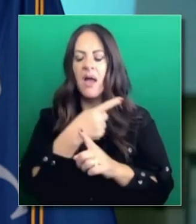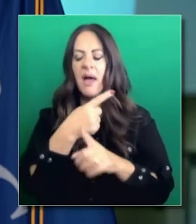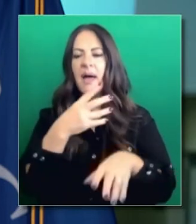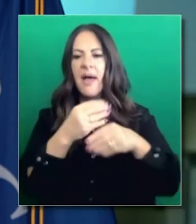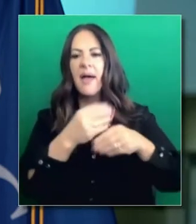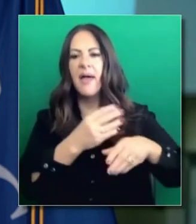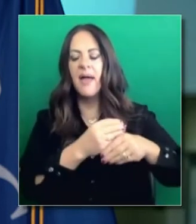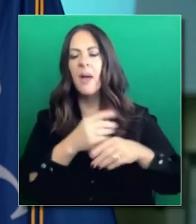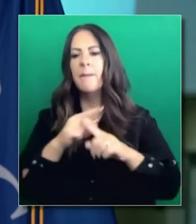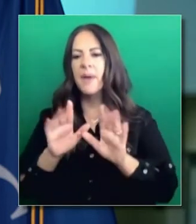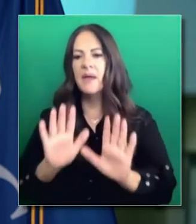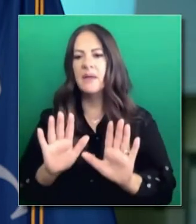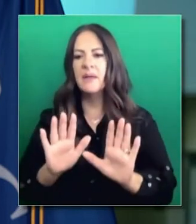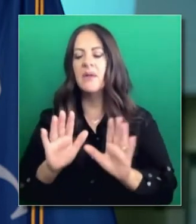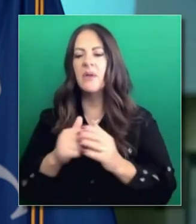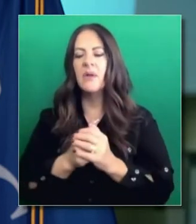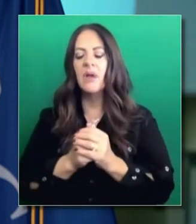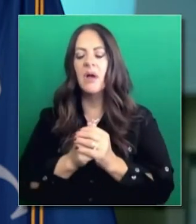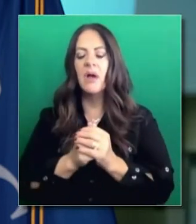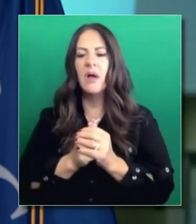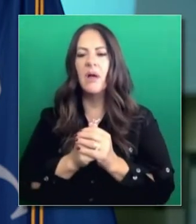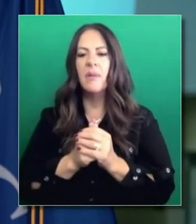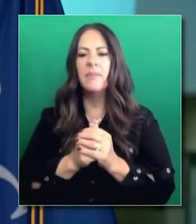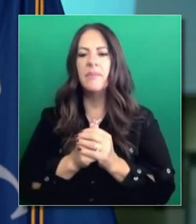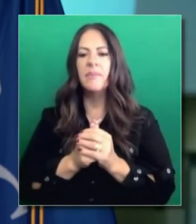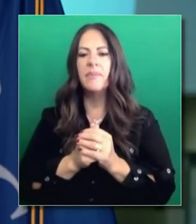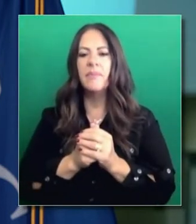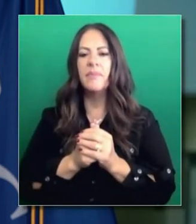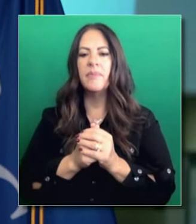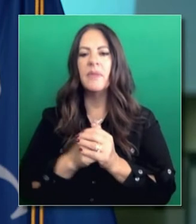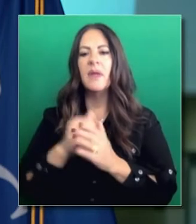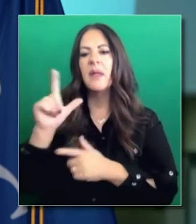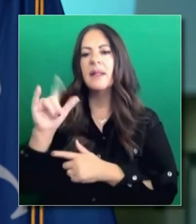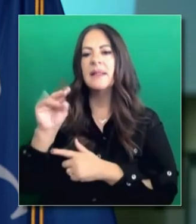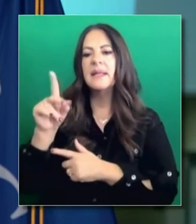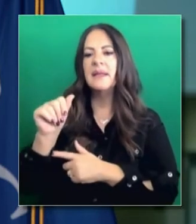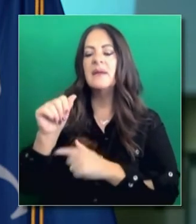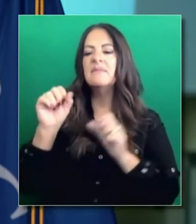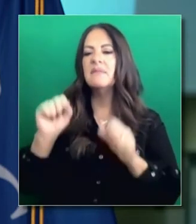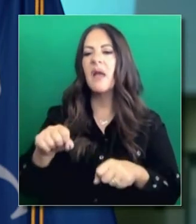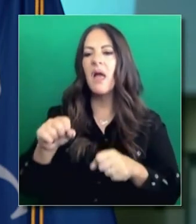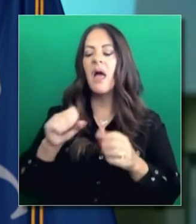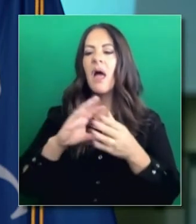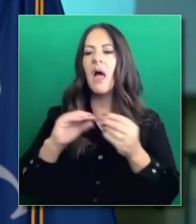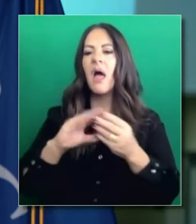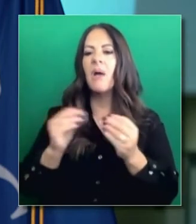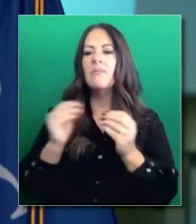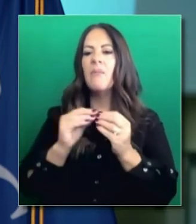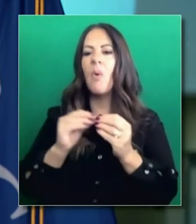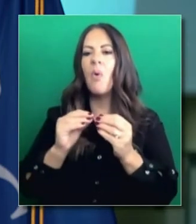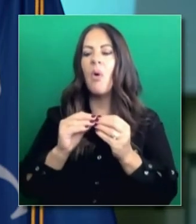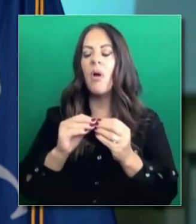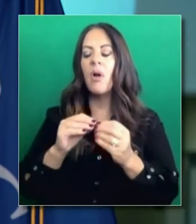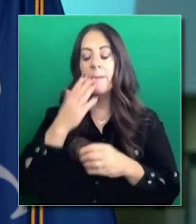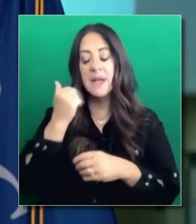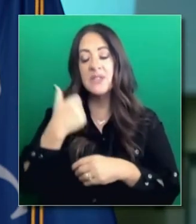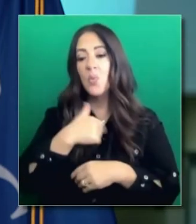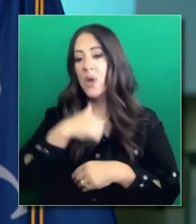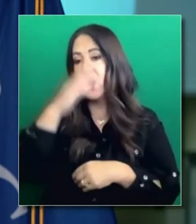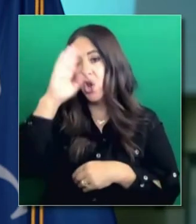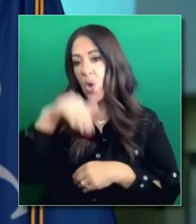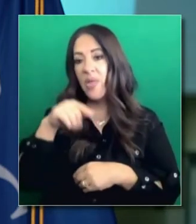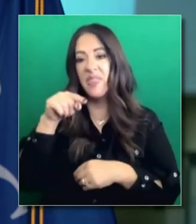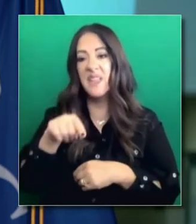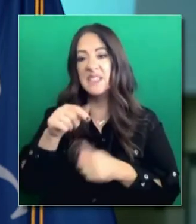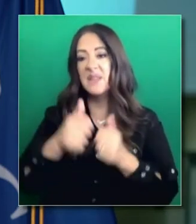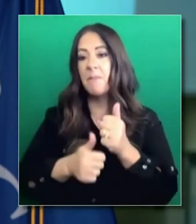detalles sobre el trabajo con la legislatura. Tal vez hablar un poco más acerca de, porque esto es una